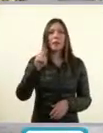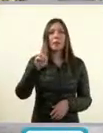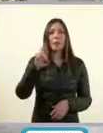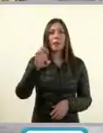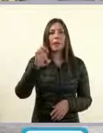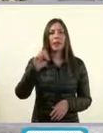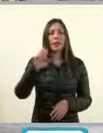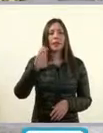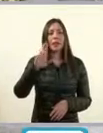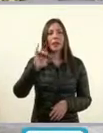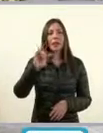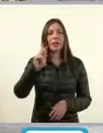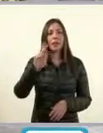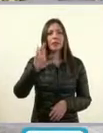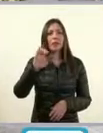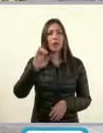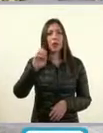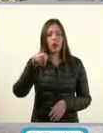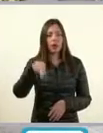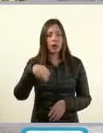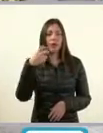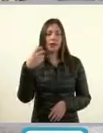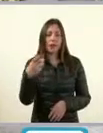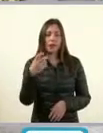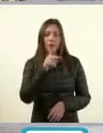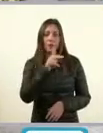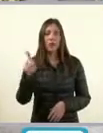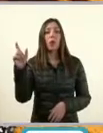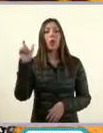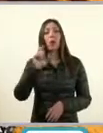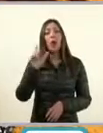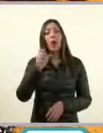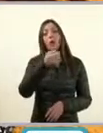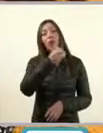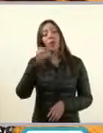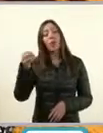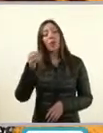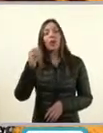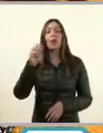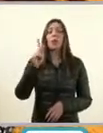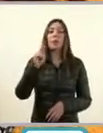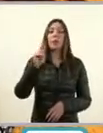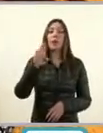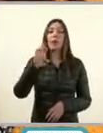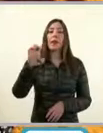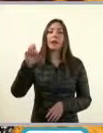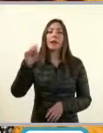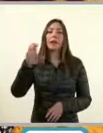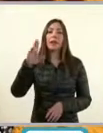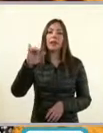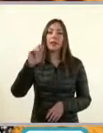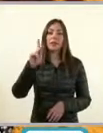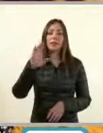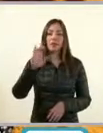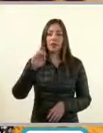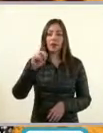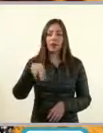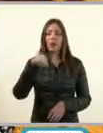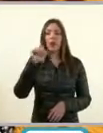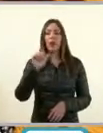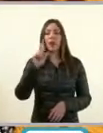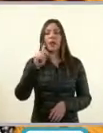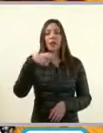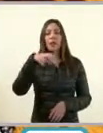tiempo en las cuestiones legales. ¿Sí? Cuando nosotros hablamos de prescripción adquisitiva o usucapión, a veces así se escucha, y la gente sí lo